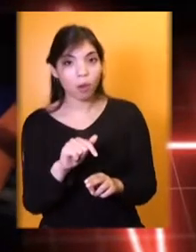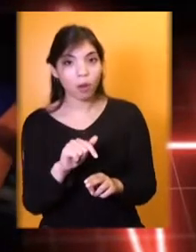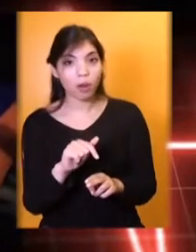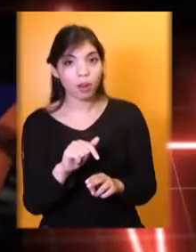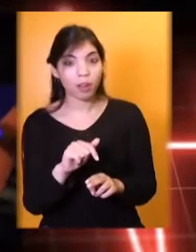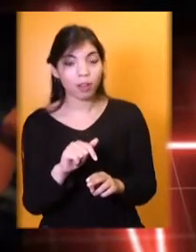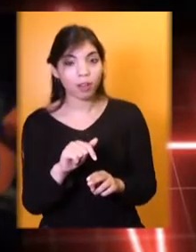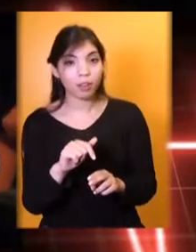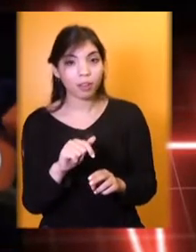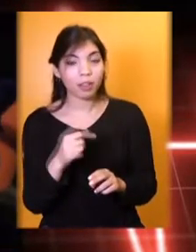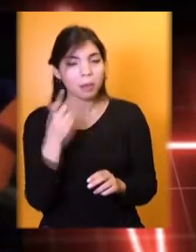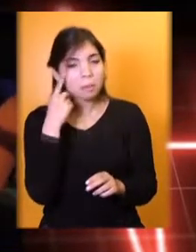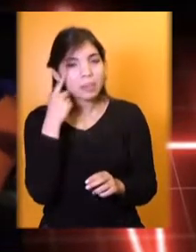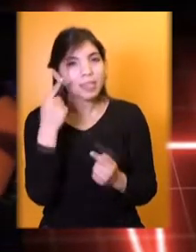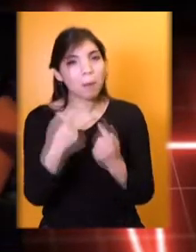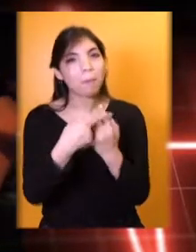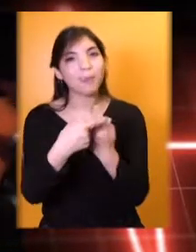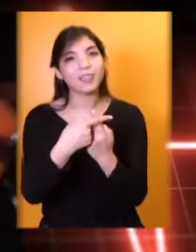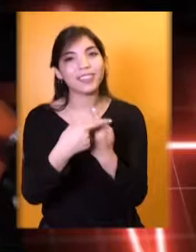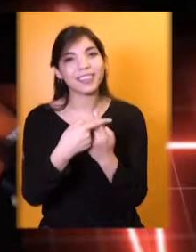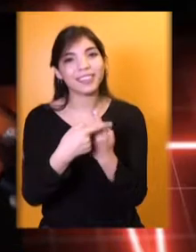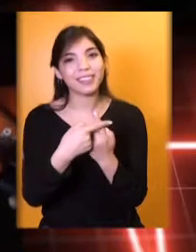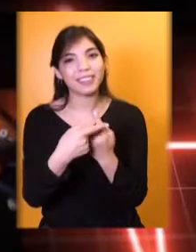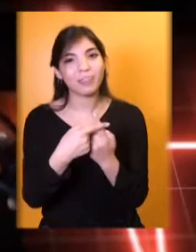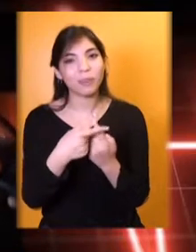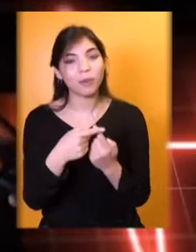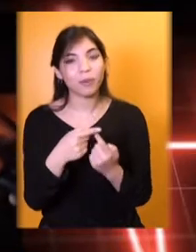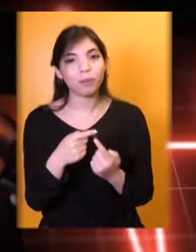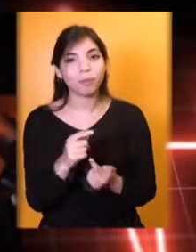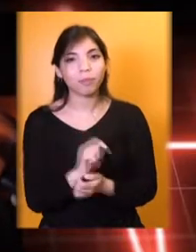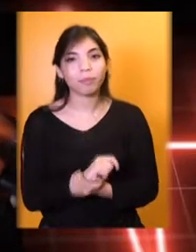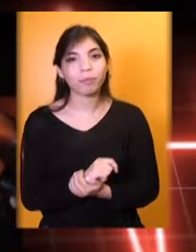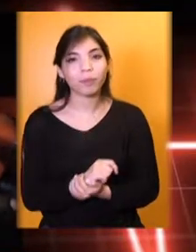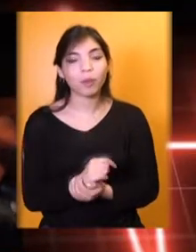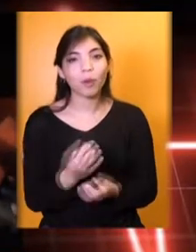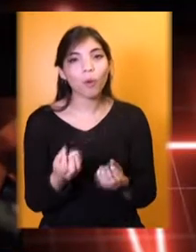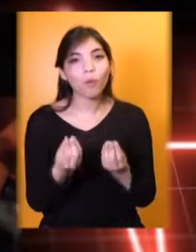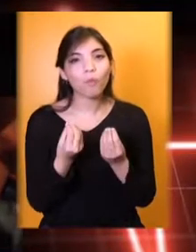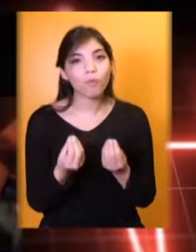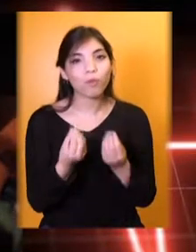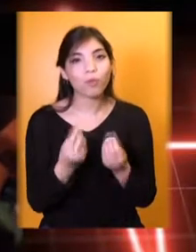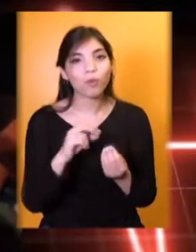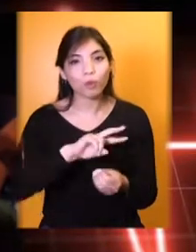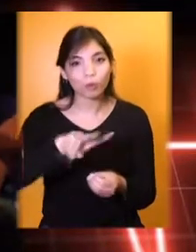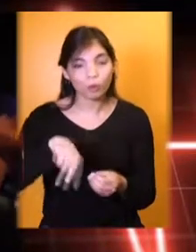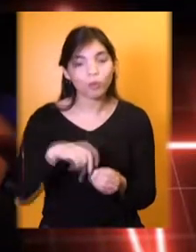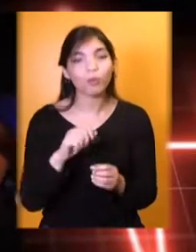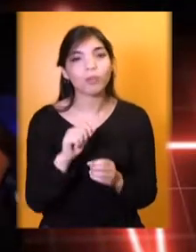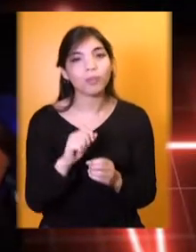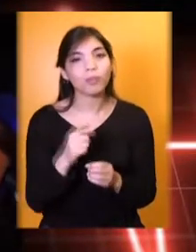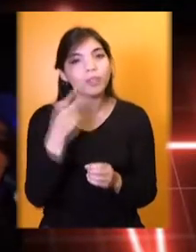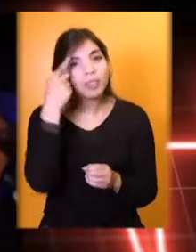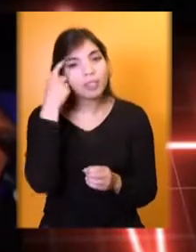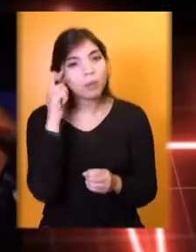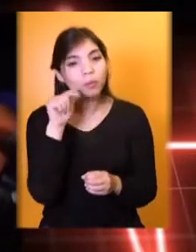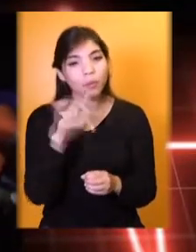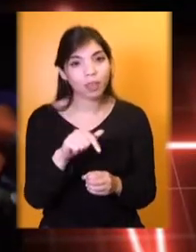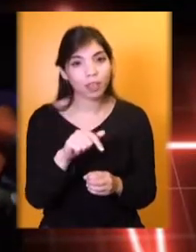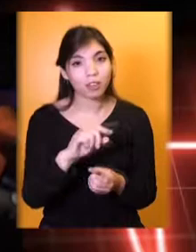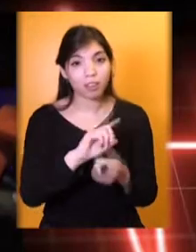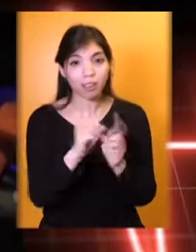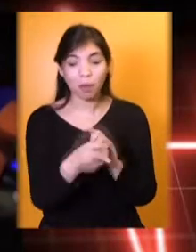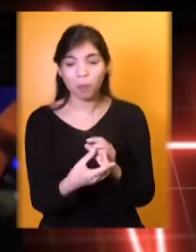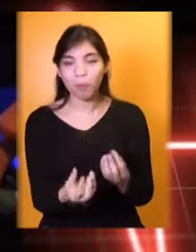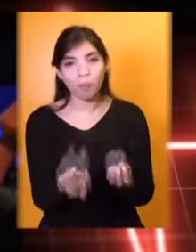ahora, cierto, es lo positivo, ¿no? Y la verdad es que no nos arrepentimos de esto, porque además lo volvemos a señalar. Esto va en conjunto con lo